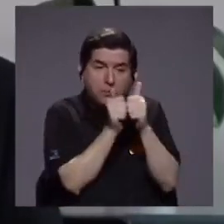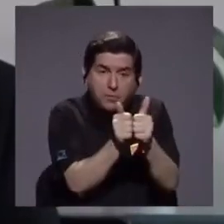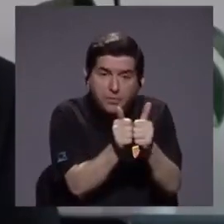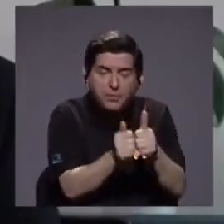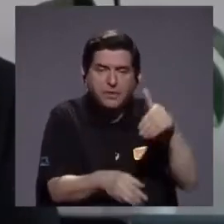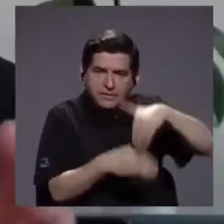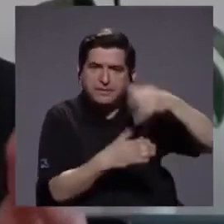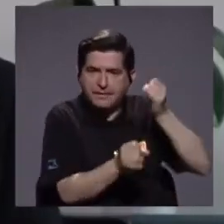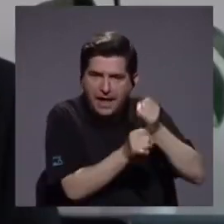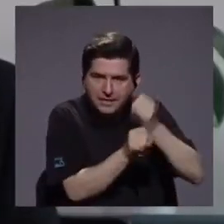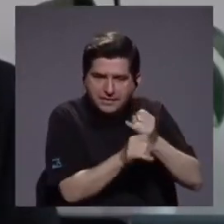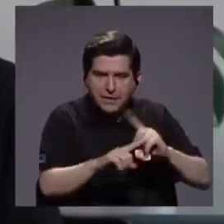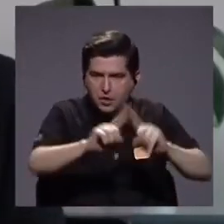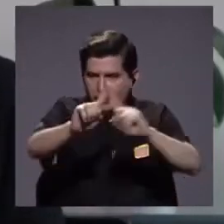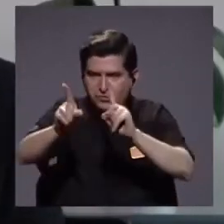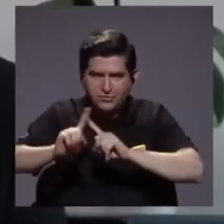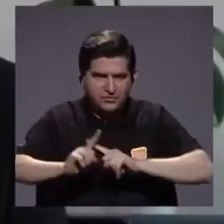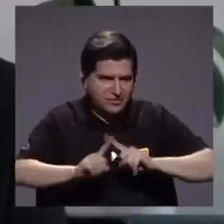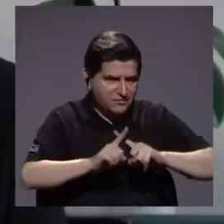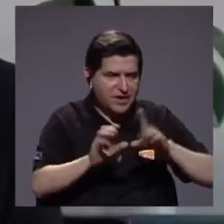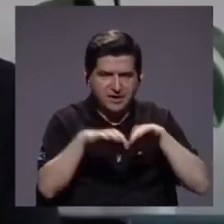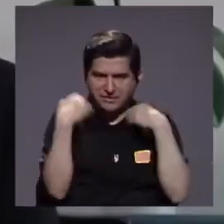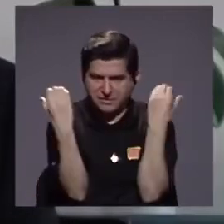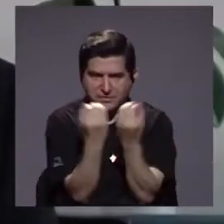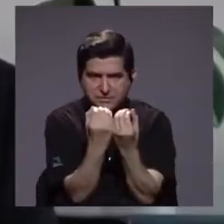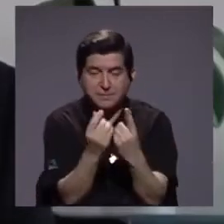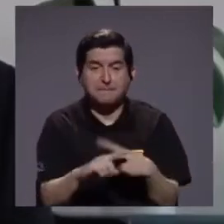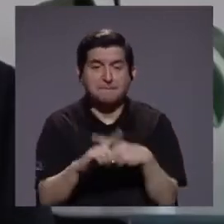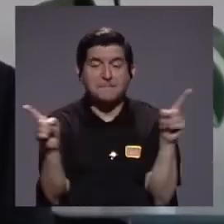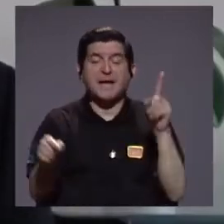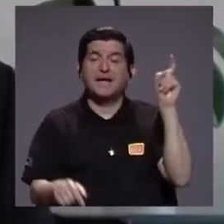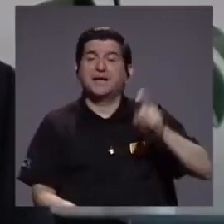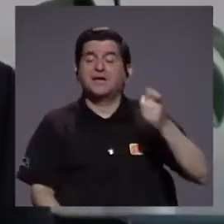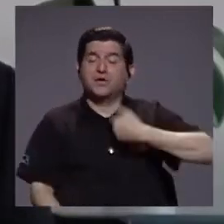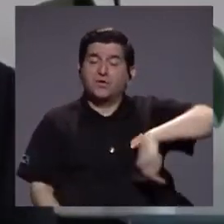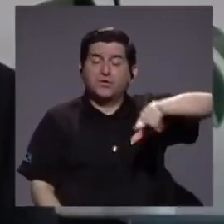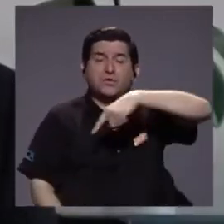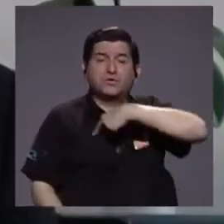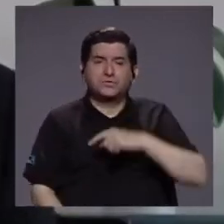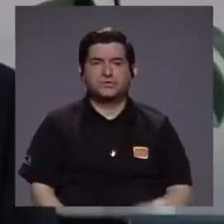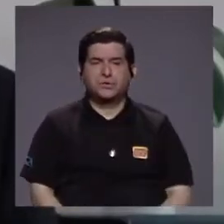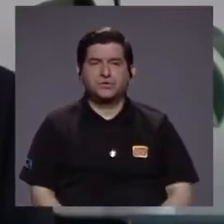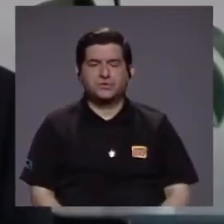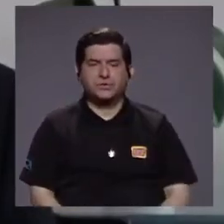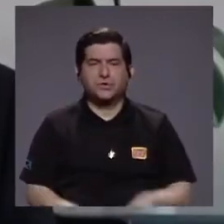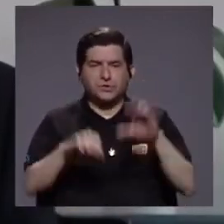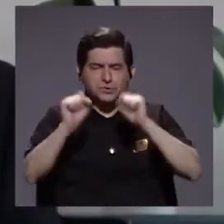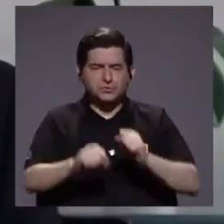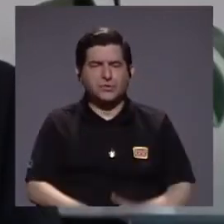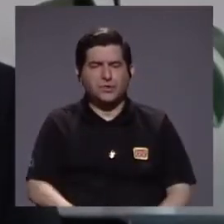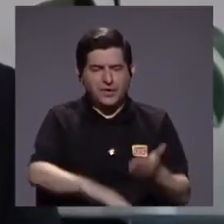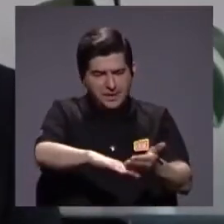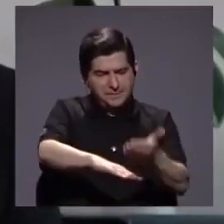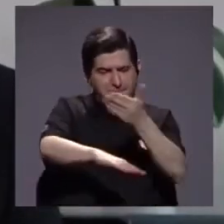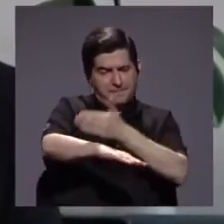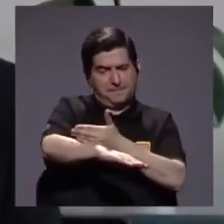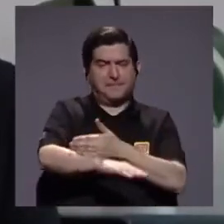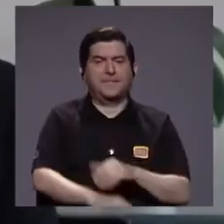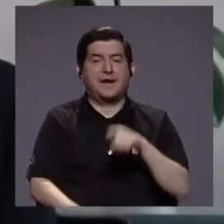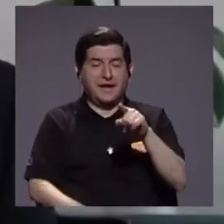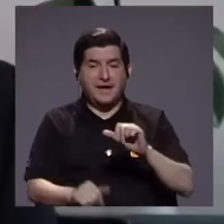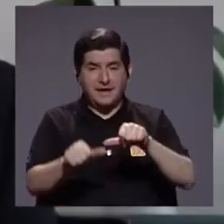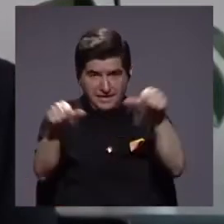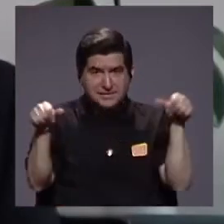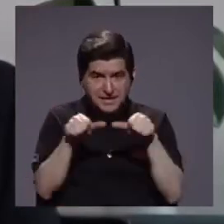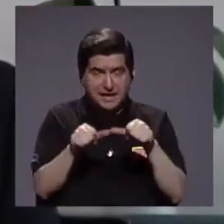nivel institucional con los diferentes órganos, ¿verdad? Pero necesitamos realmente dar un paso certero en ese sentido